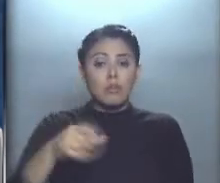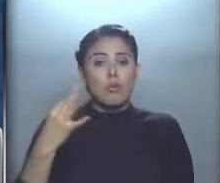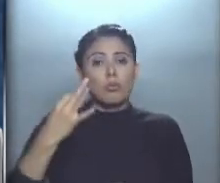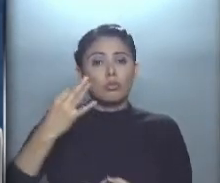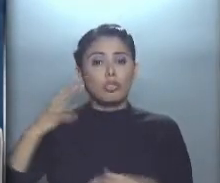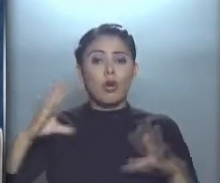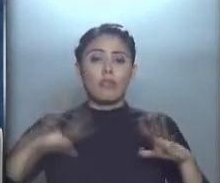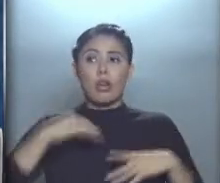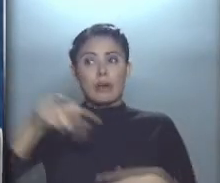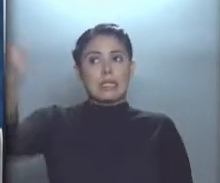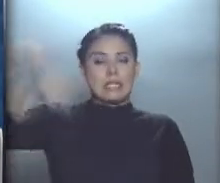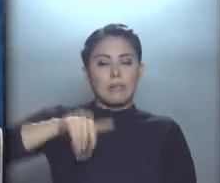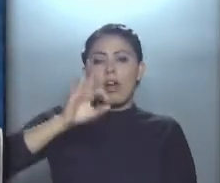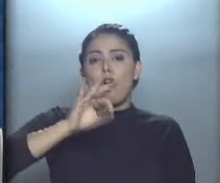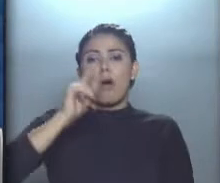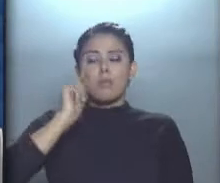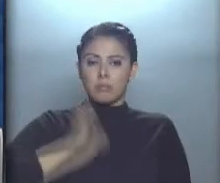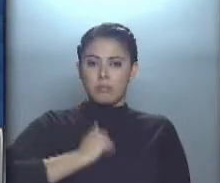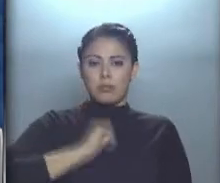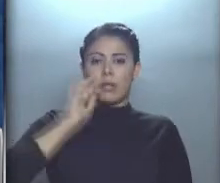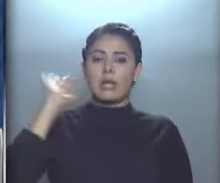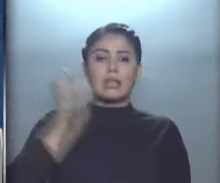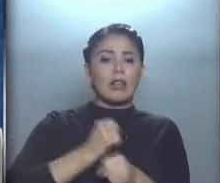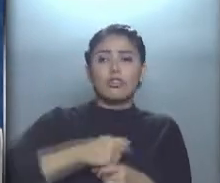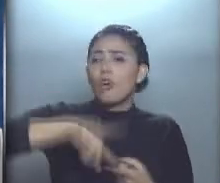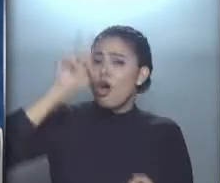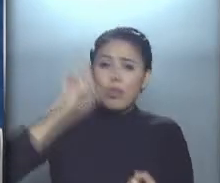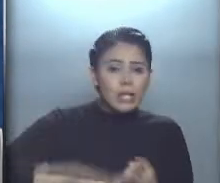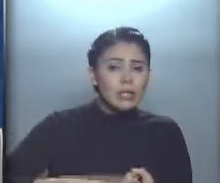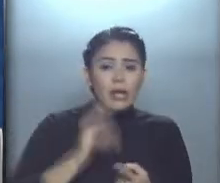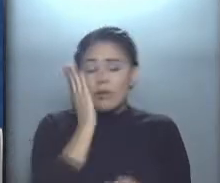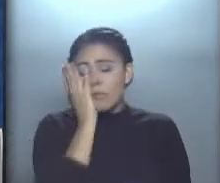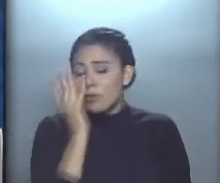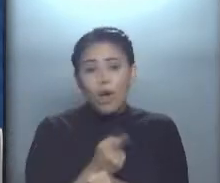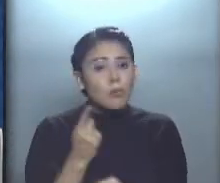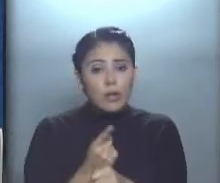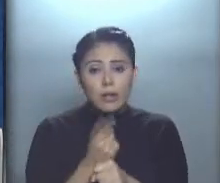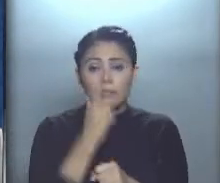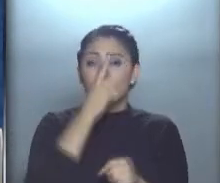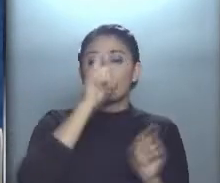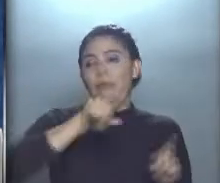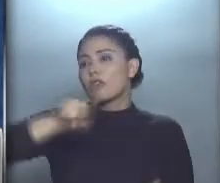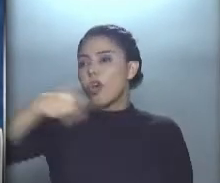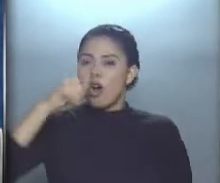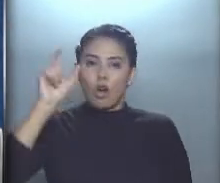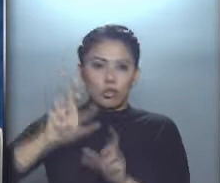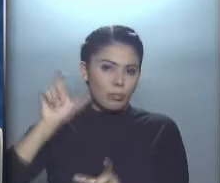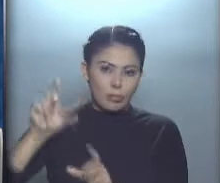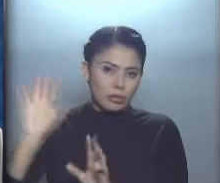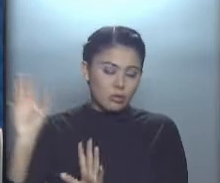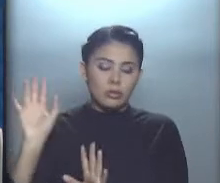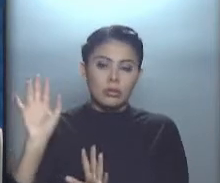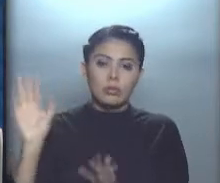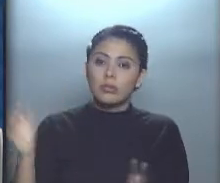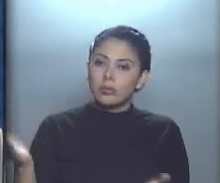franco y que hay que citarlo, o un gendarme que ha prestado servicio durante todo el día y que no ha podido dormir, o también otro miembro de la Fuerza de Seguridad.